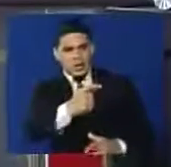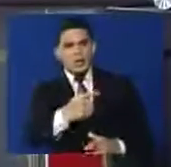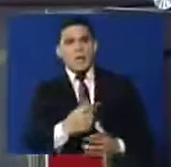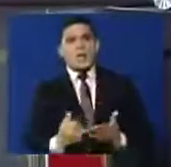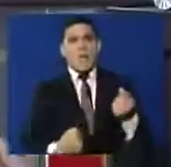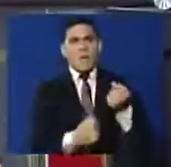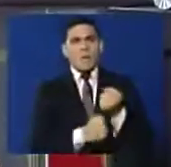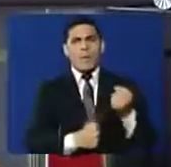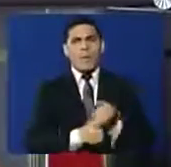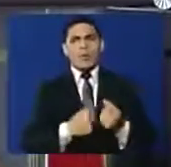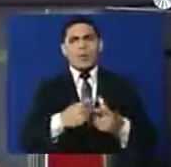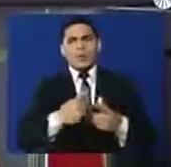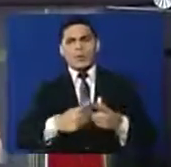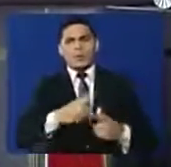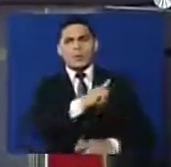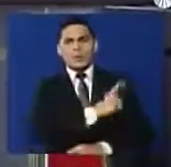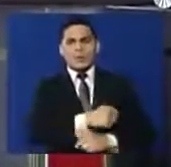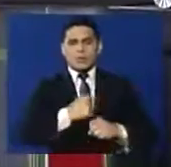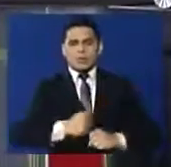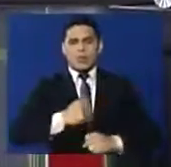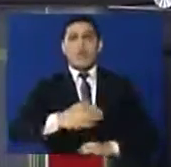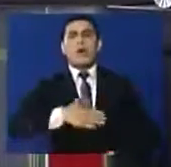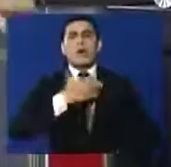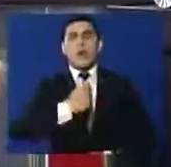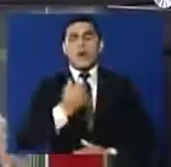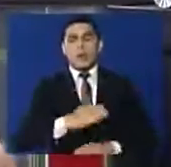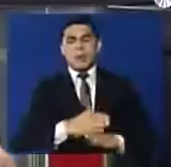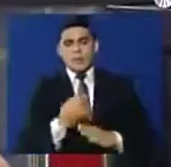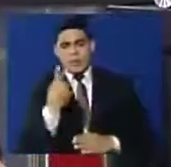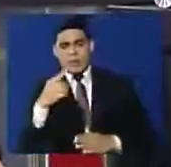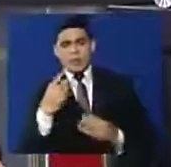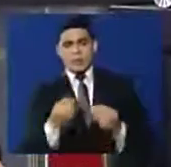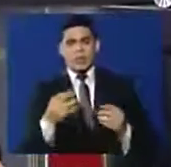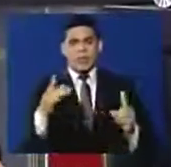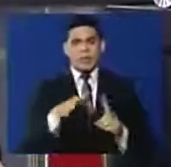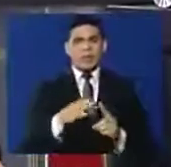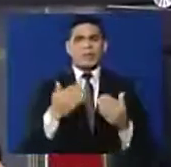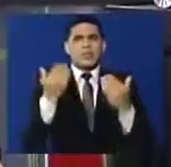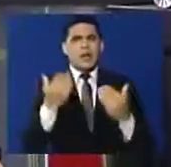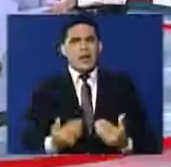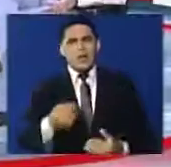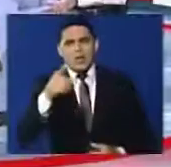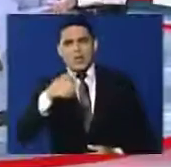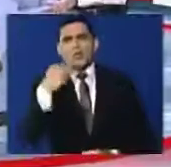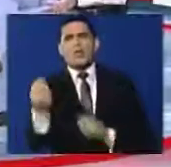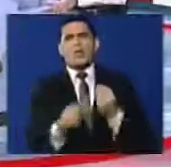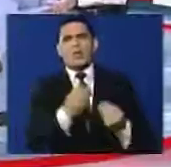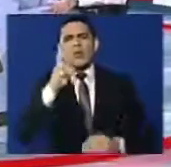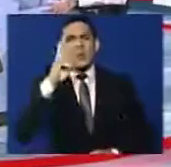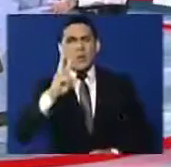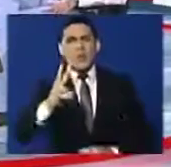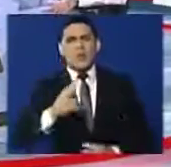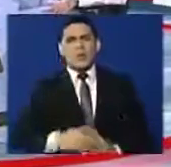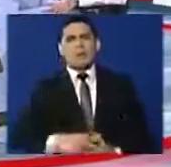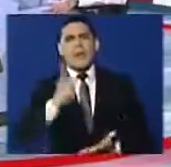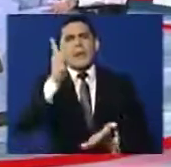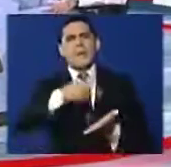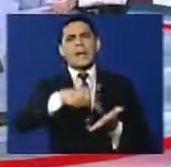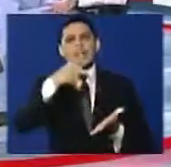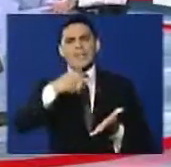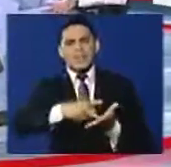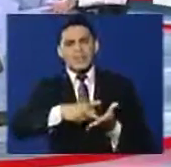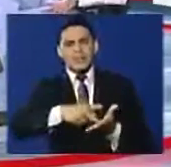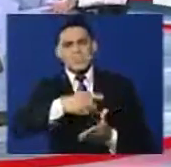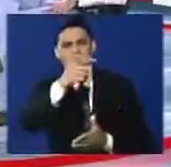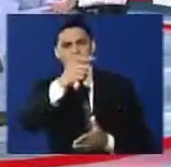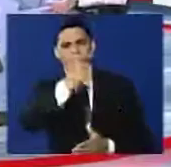por el poder de Oprah. ¿Cómo ves tú la participación del artista en temas de índole